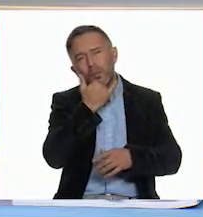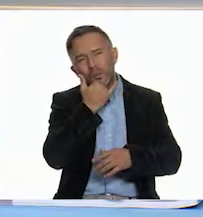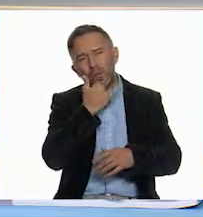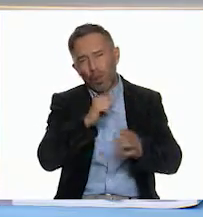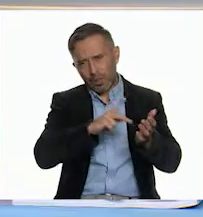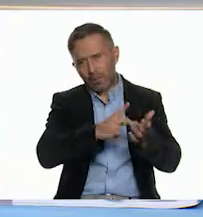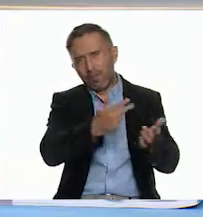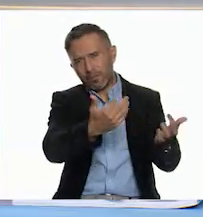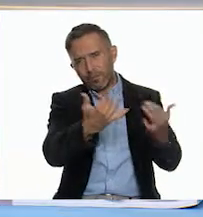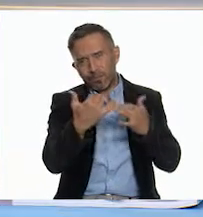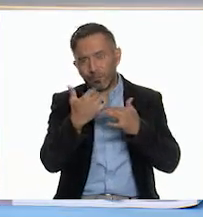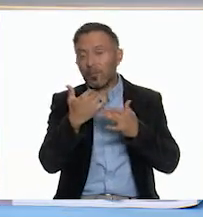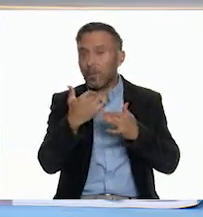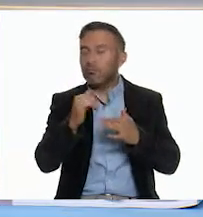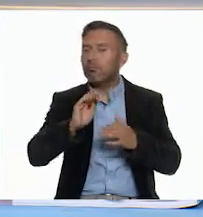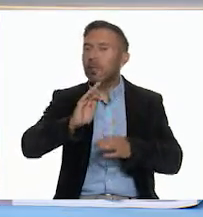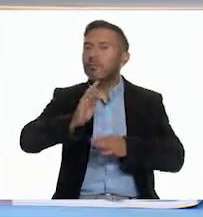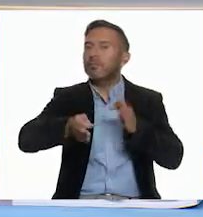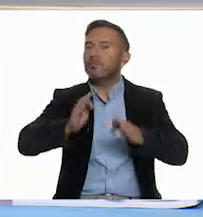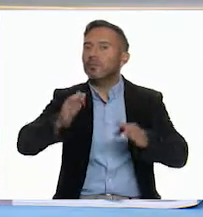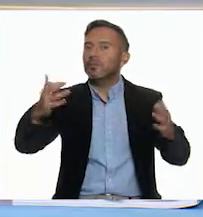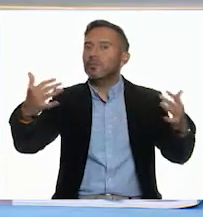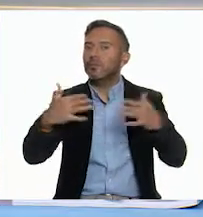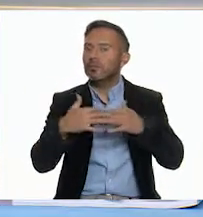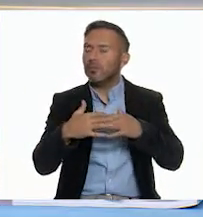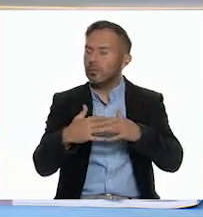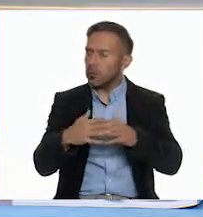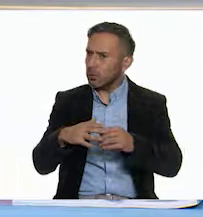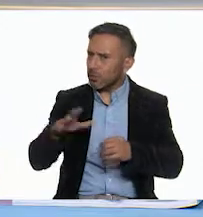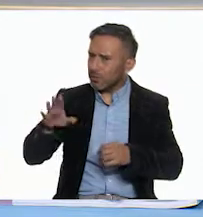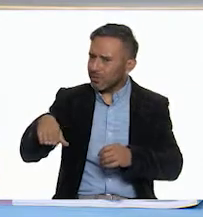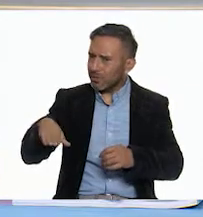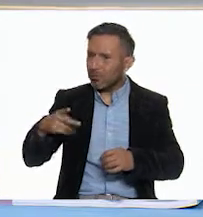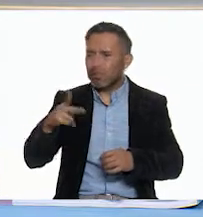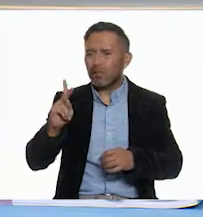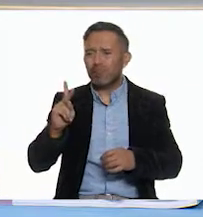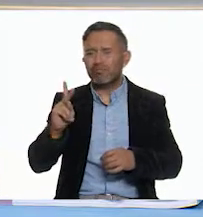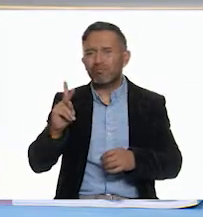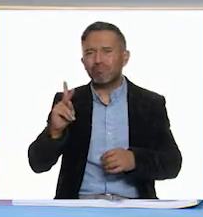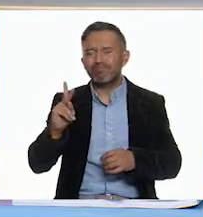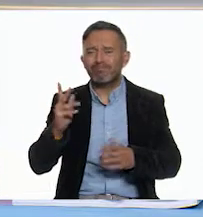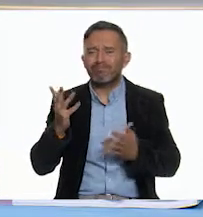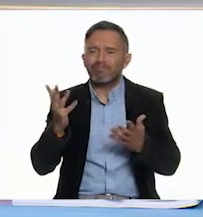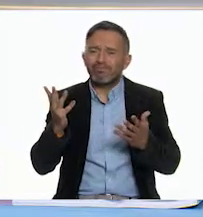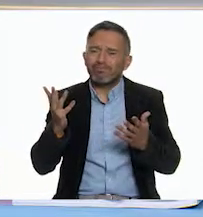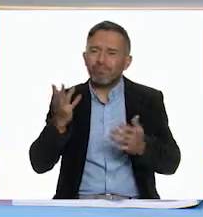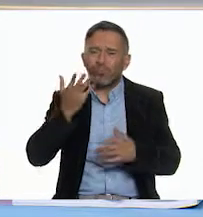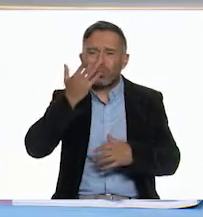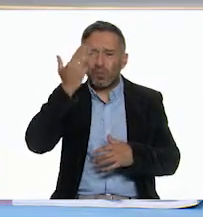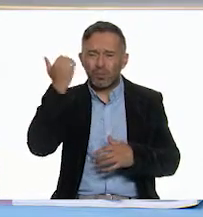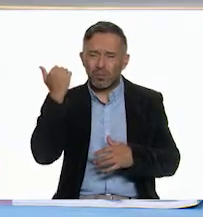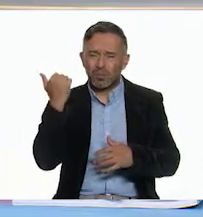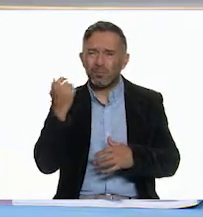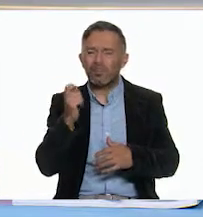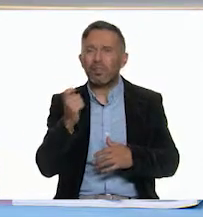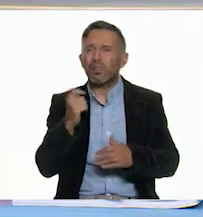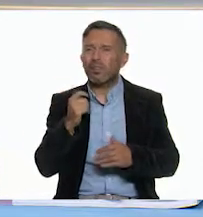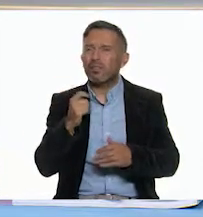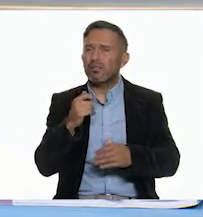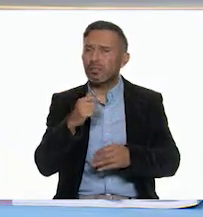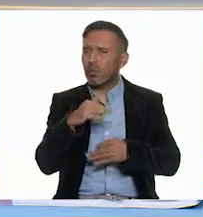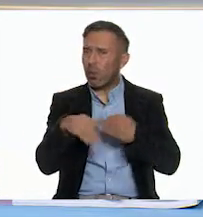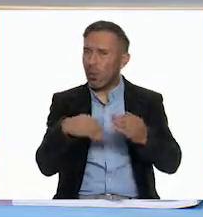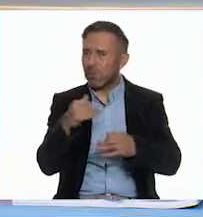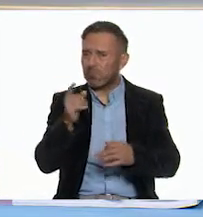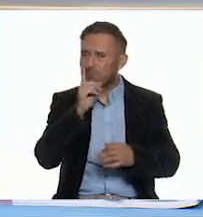Y regresaron. Pero no sé, maestra. Todo era un engaño. La